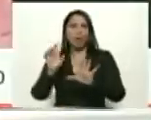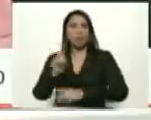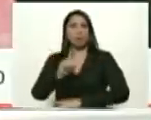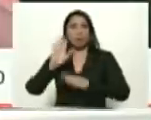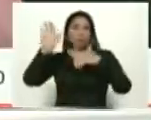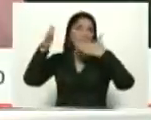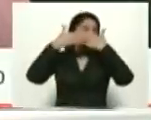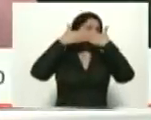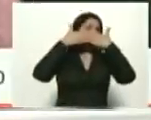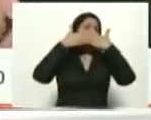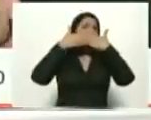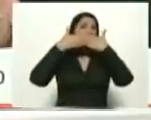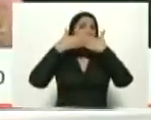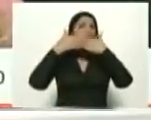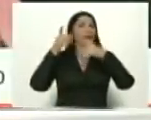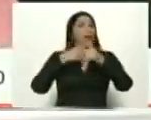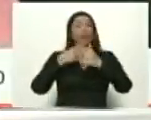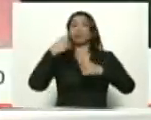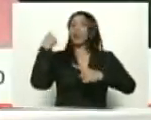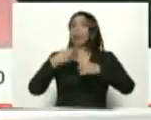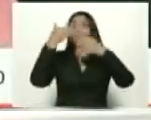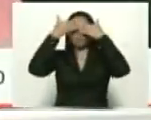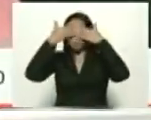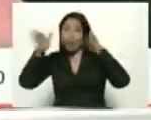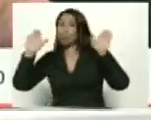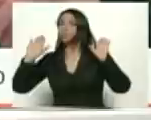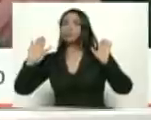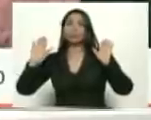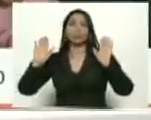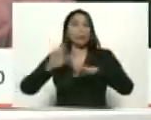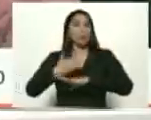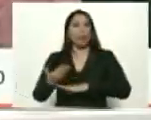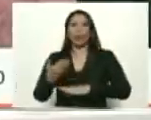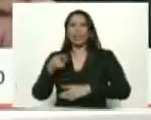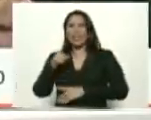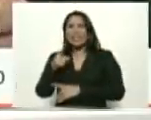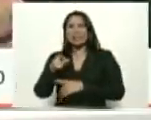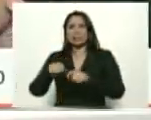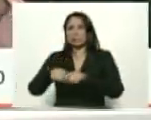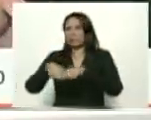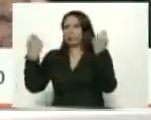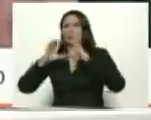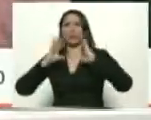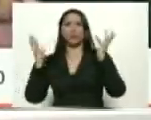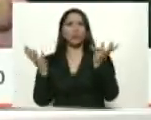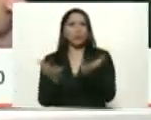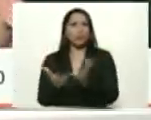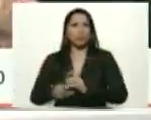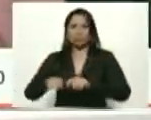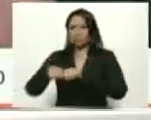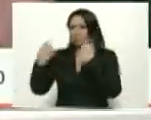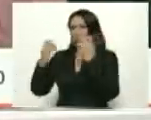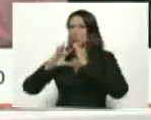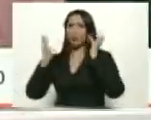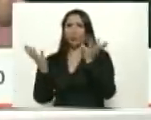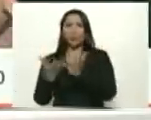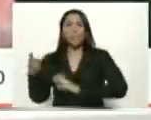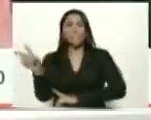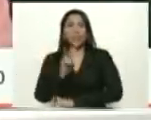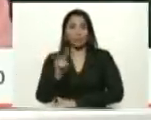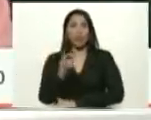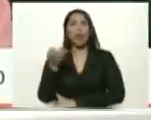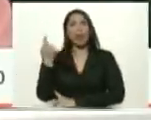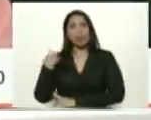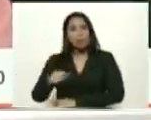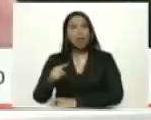ver, la va a tener que ver de todas maneras, porque va a crujir este mundo, va a crujir. Y Venezuela tiene un